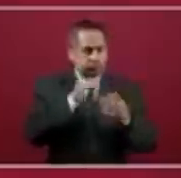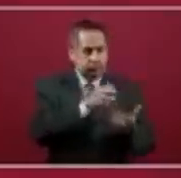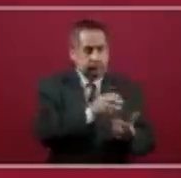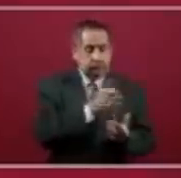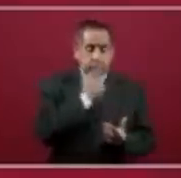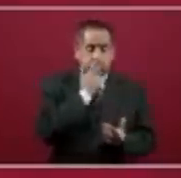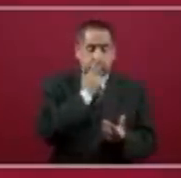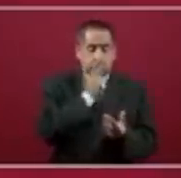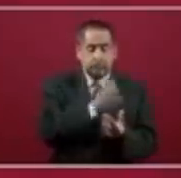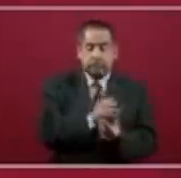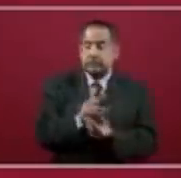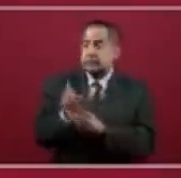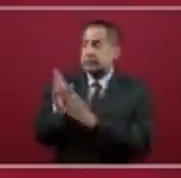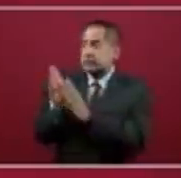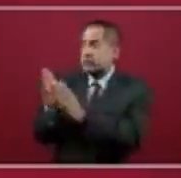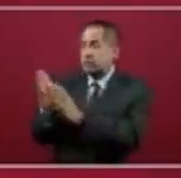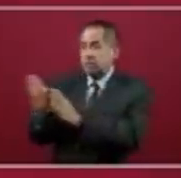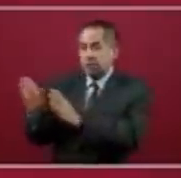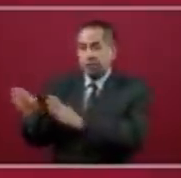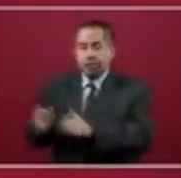cuidando, estoy